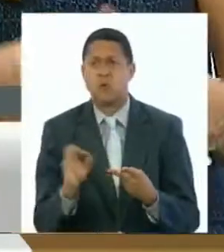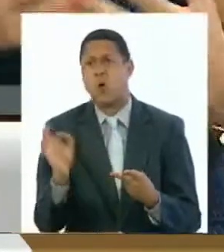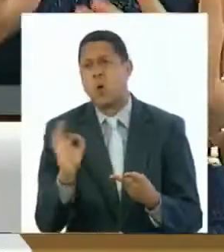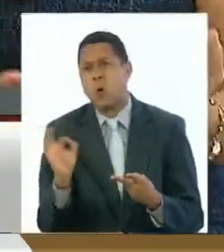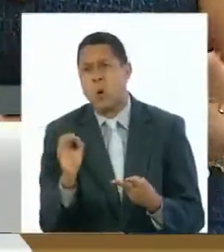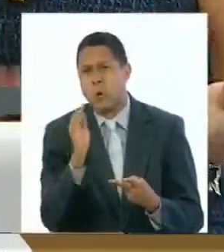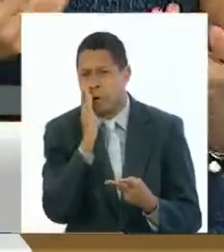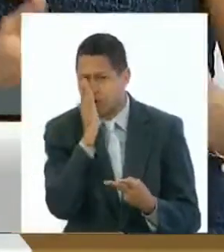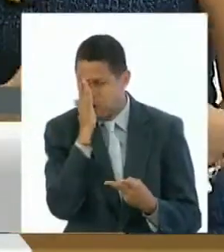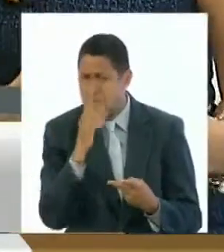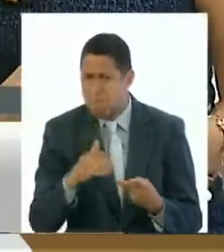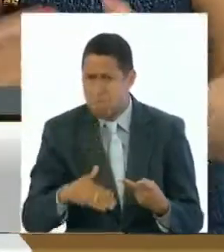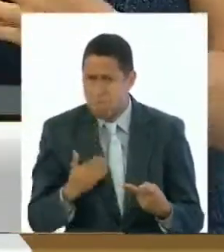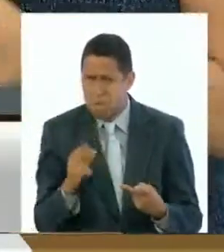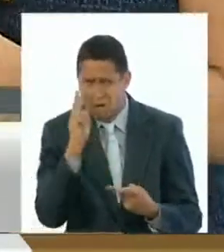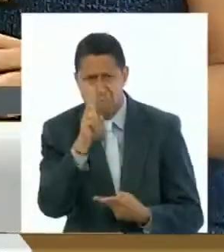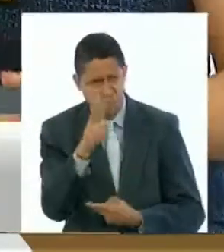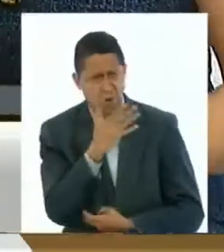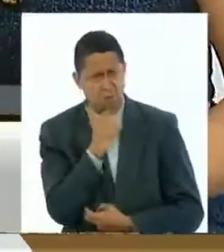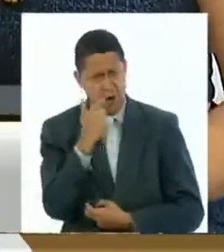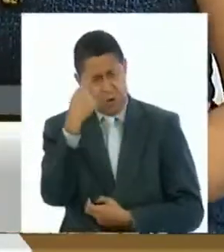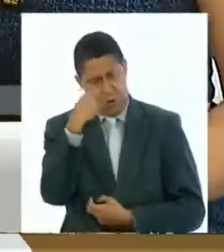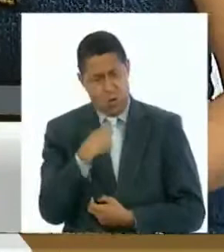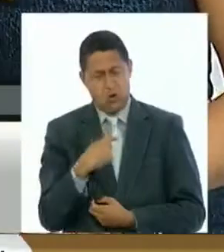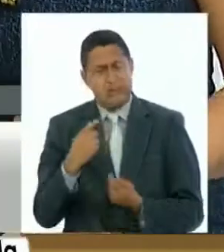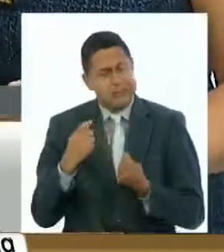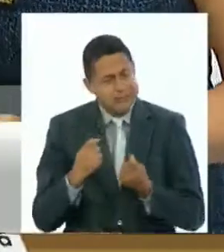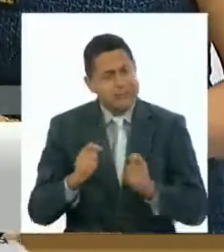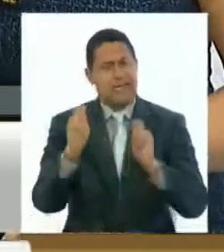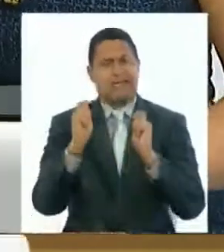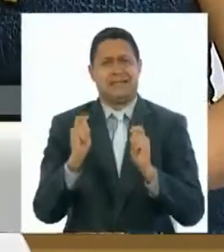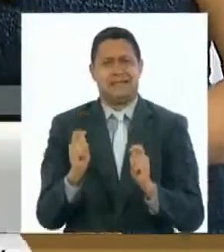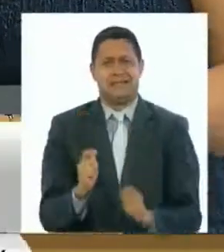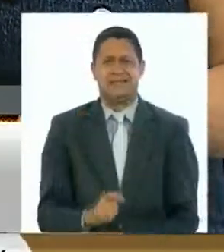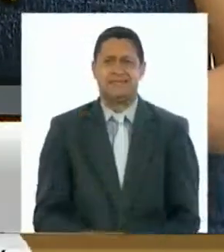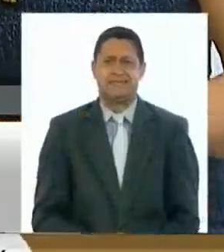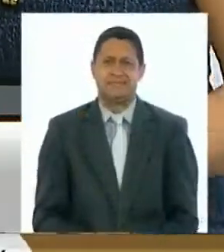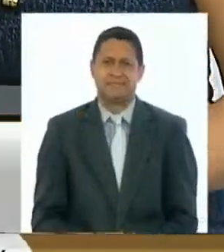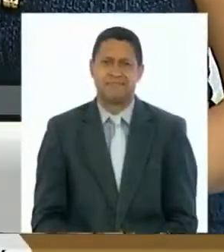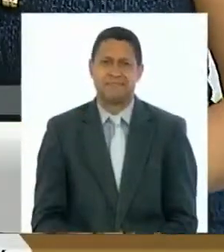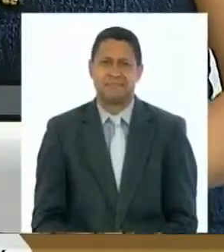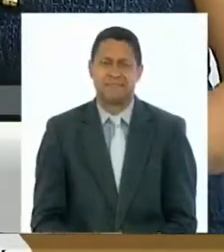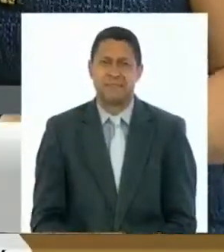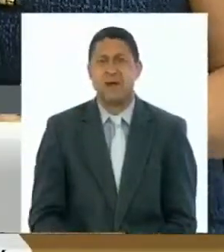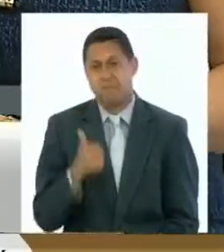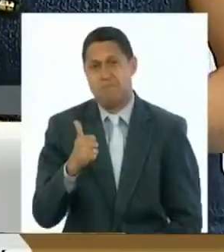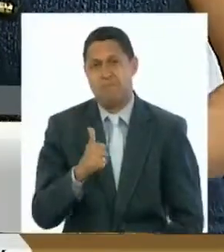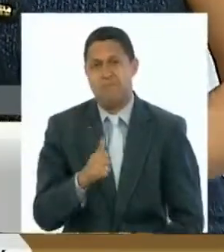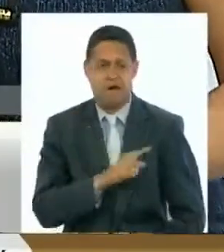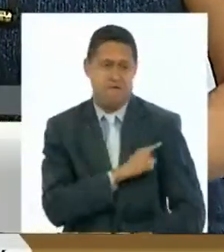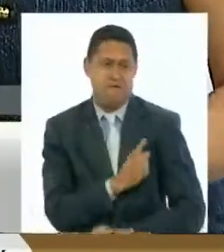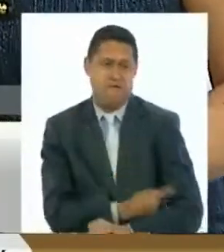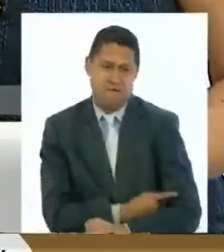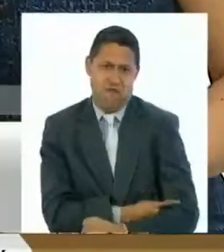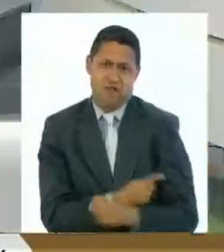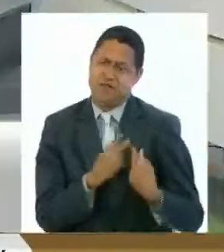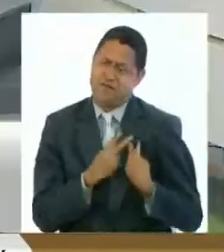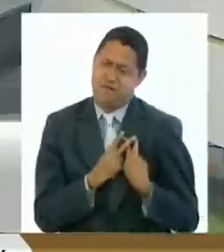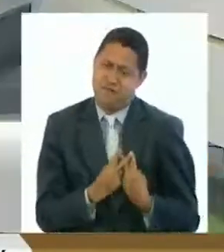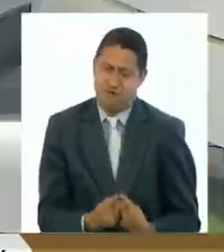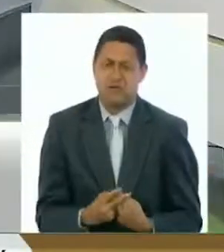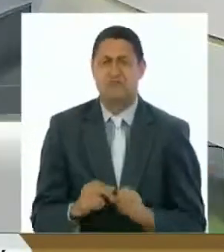si tengo una oportunidad de verme mejor, lo intentan. No sé si es que son también más, tienen más fuerza de voluntad.